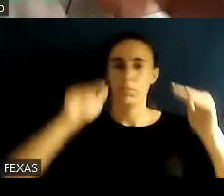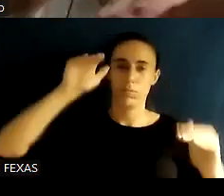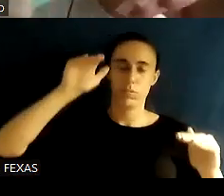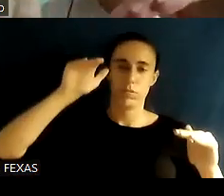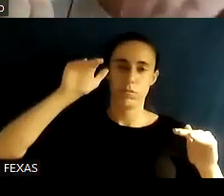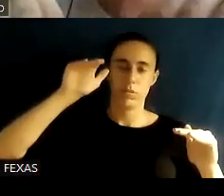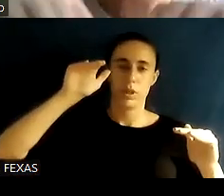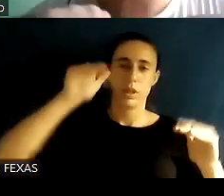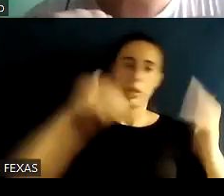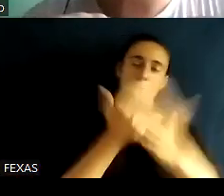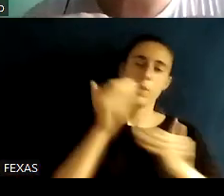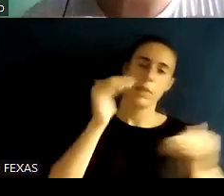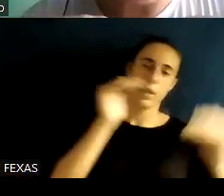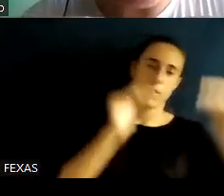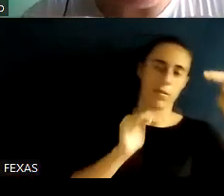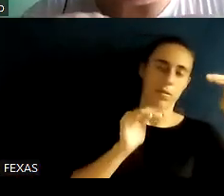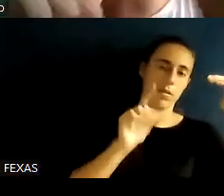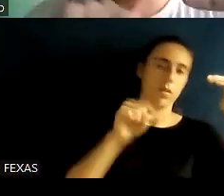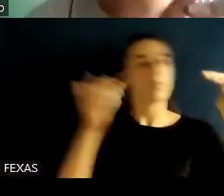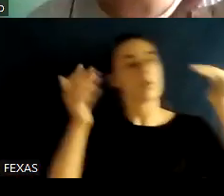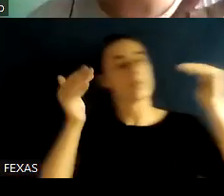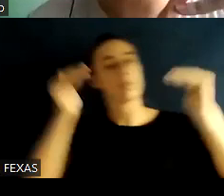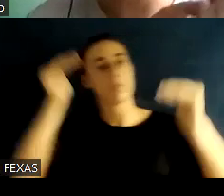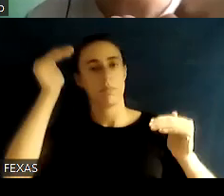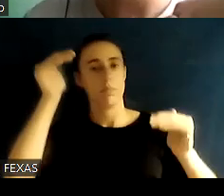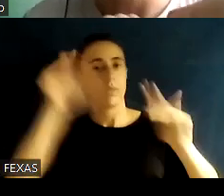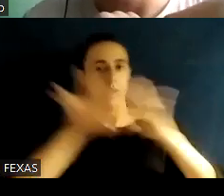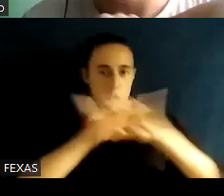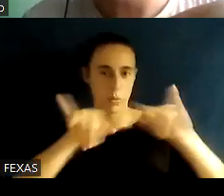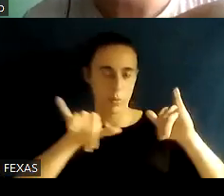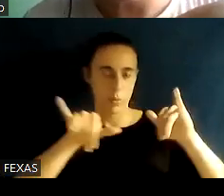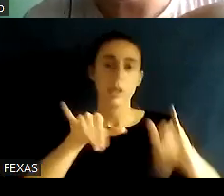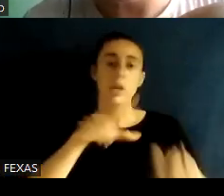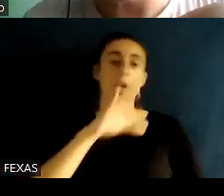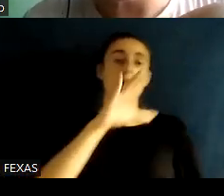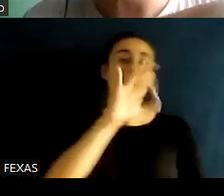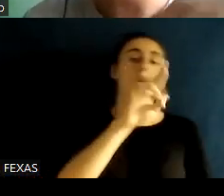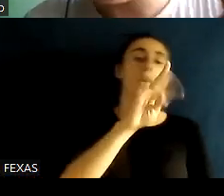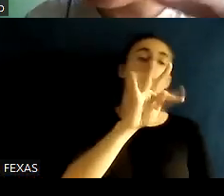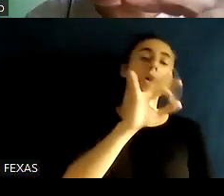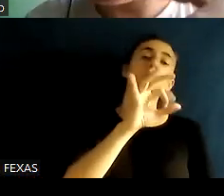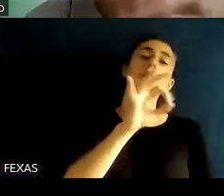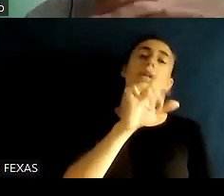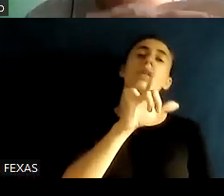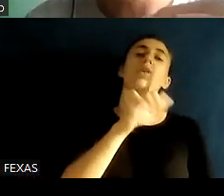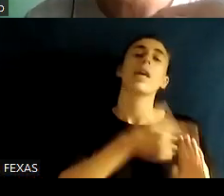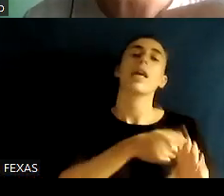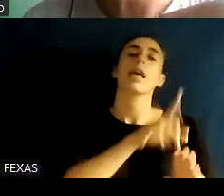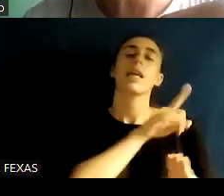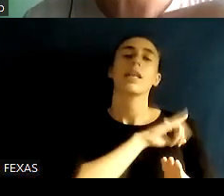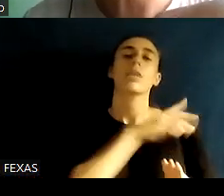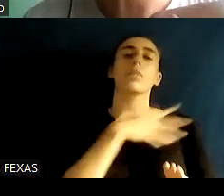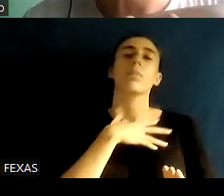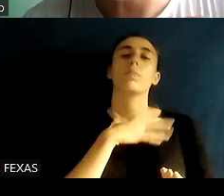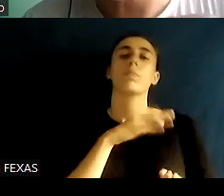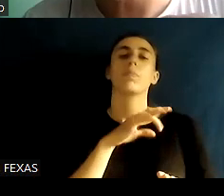muchas veces está alterado por un exceso de cortisol, el estrés, como sabéis, aumenta sobremanera el cortisol y puede alterar claramente el